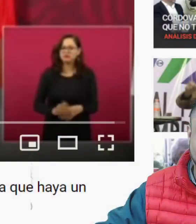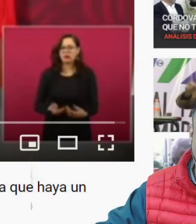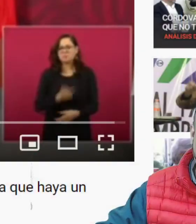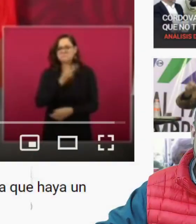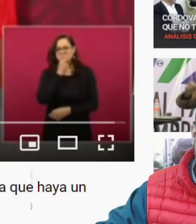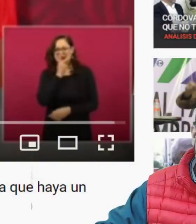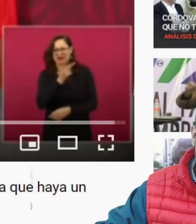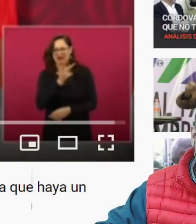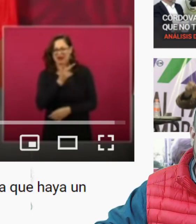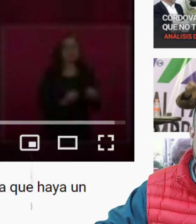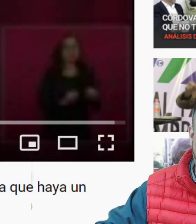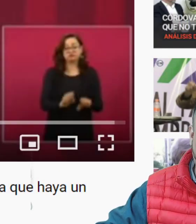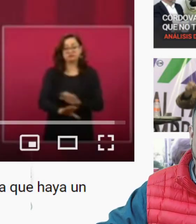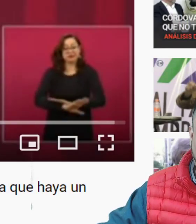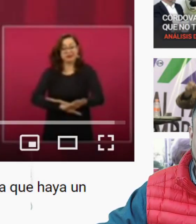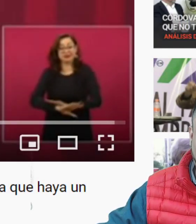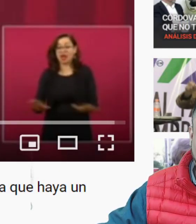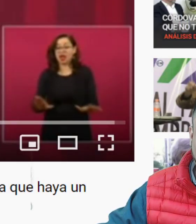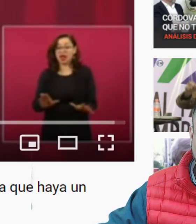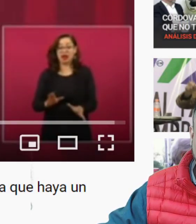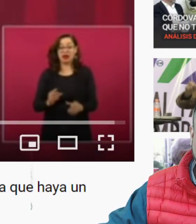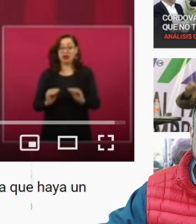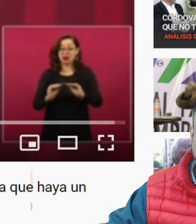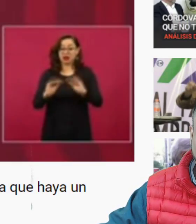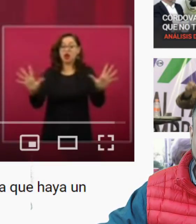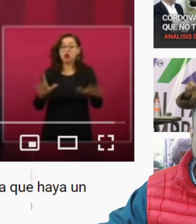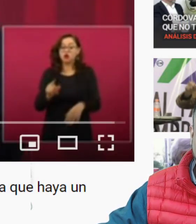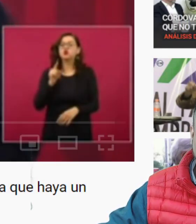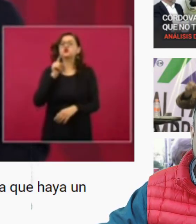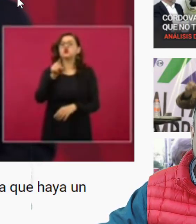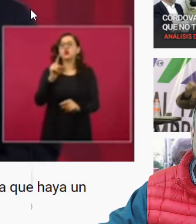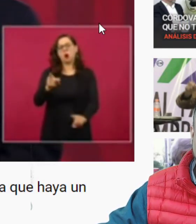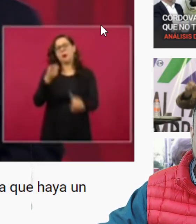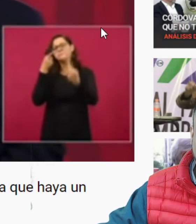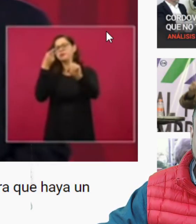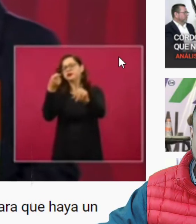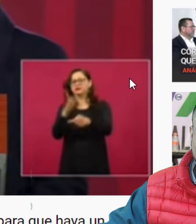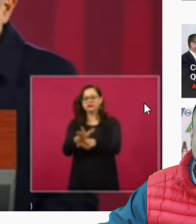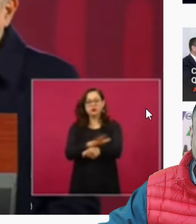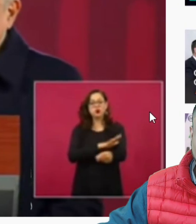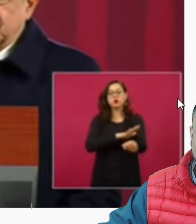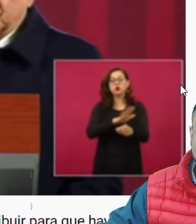Adelante. Adelante, por favor. ¿Qué quieres?